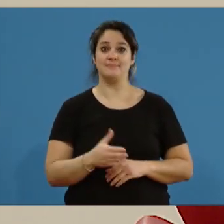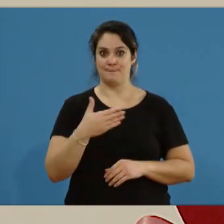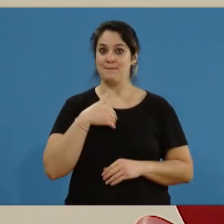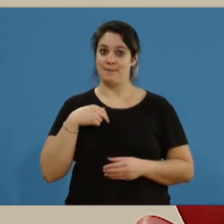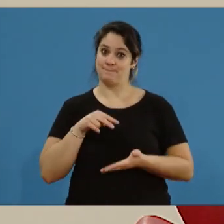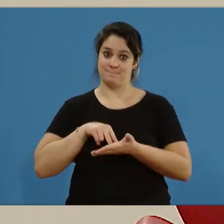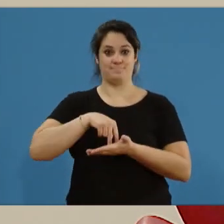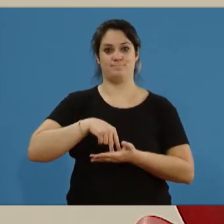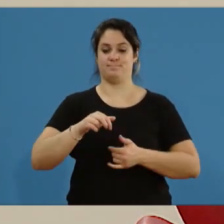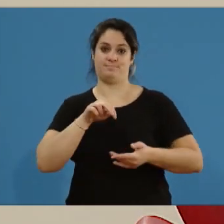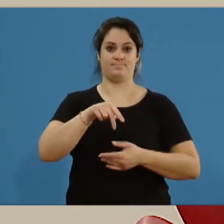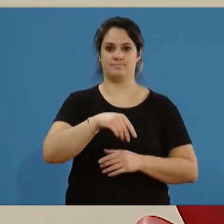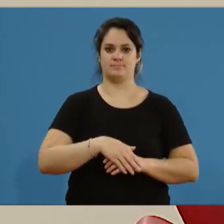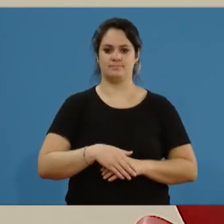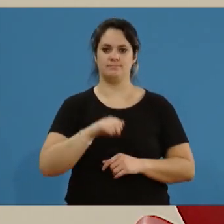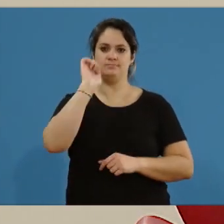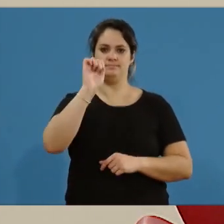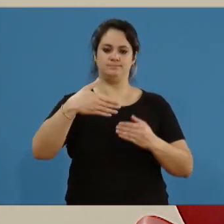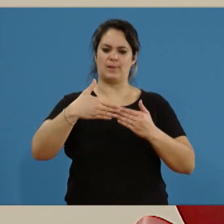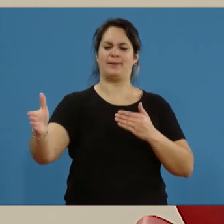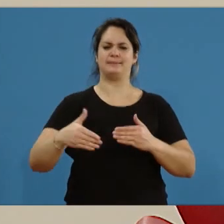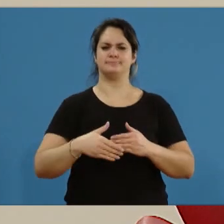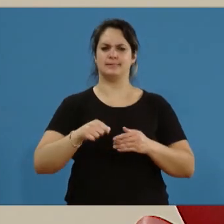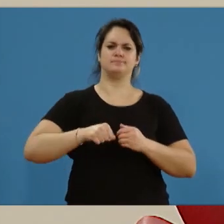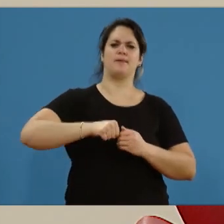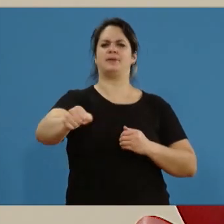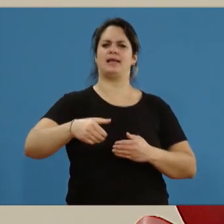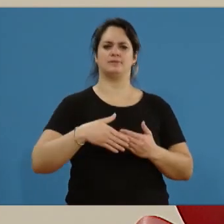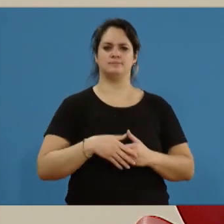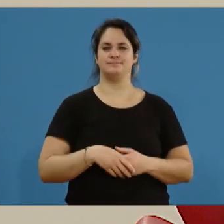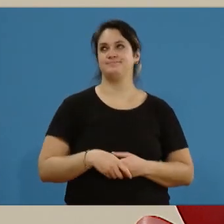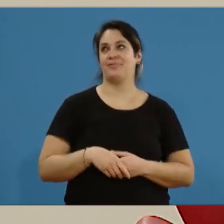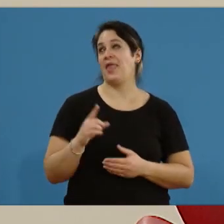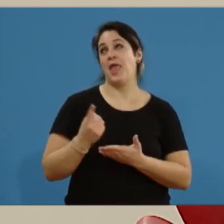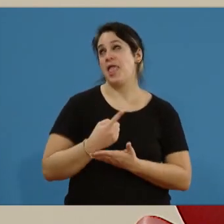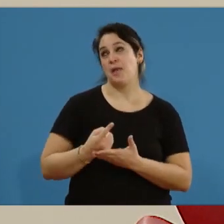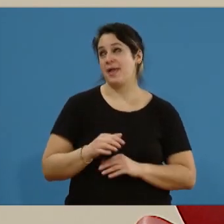y va. Natacha, abrí la puerta. No puedo.